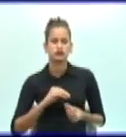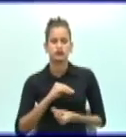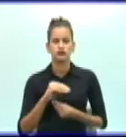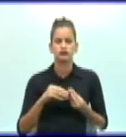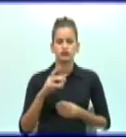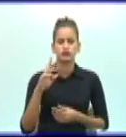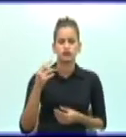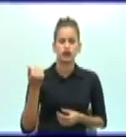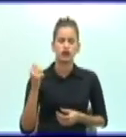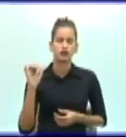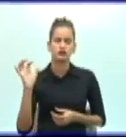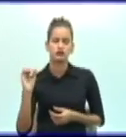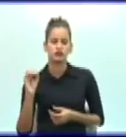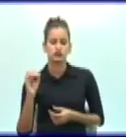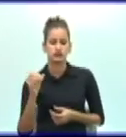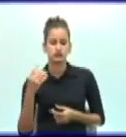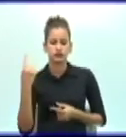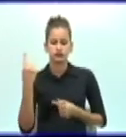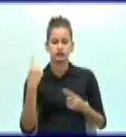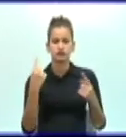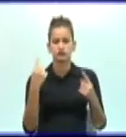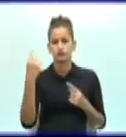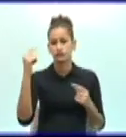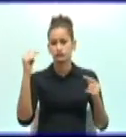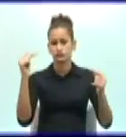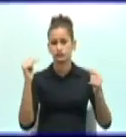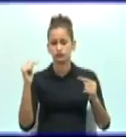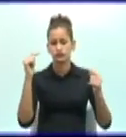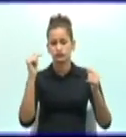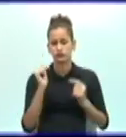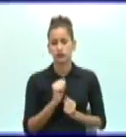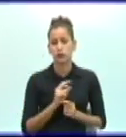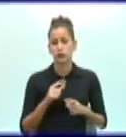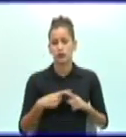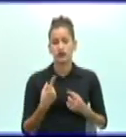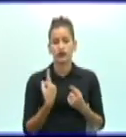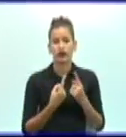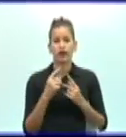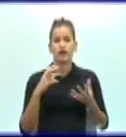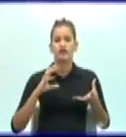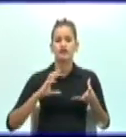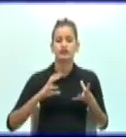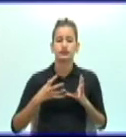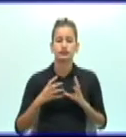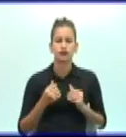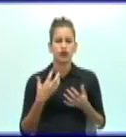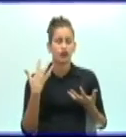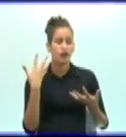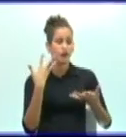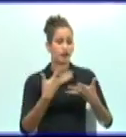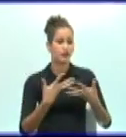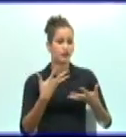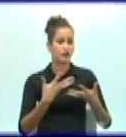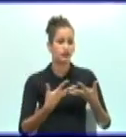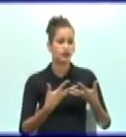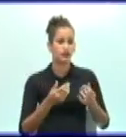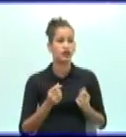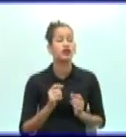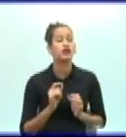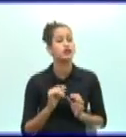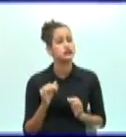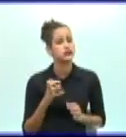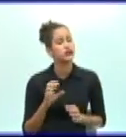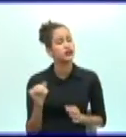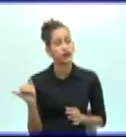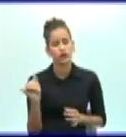los segmentos en segmentos, porque cada figura, imagen, es, por supuesto, igual